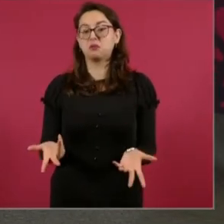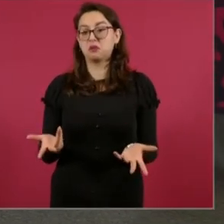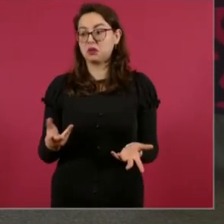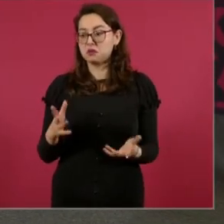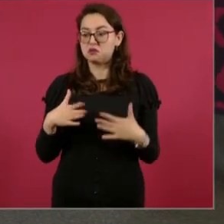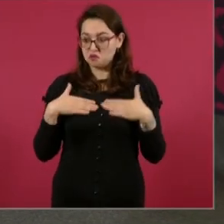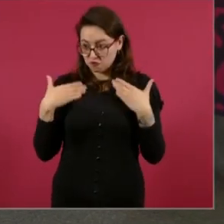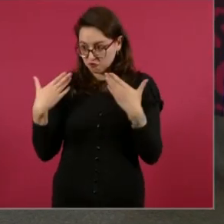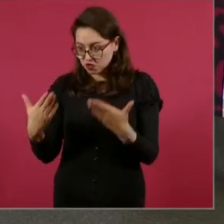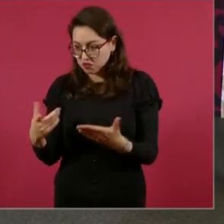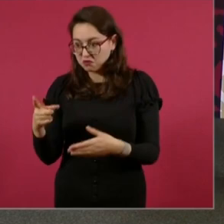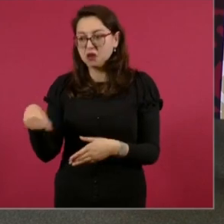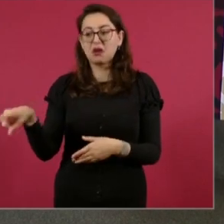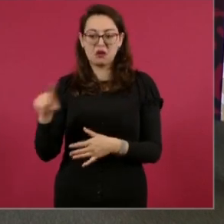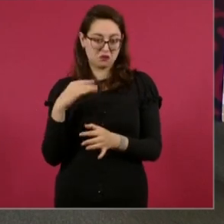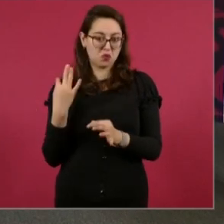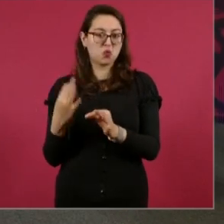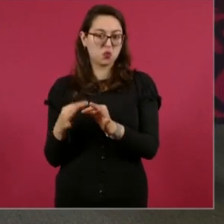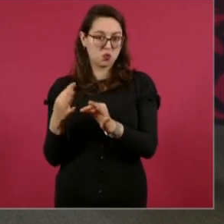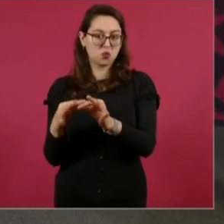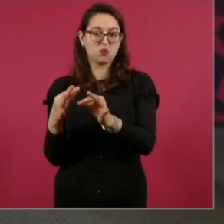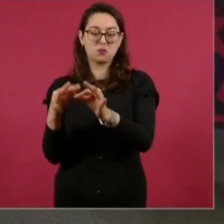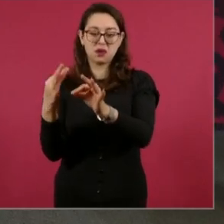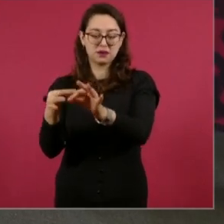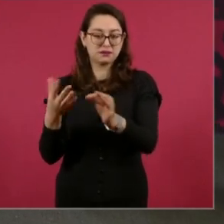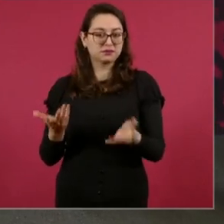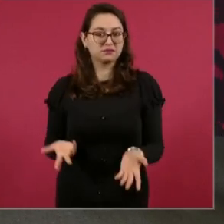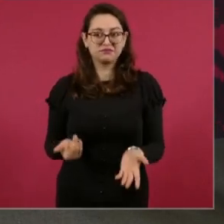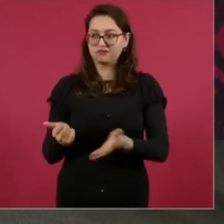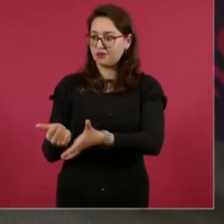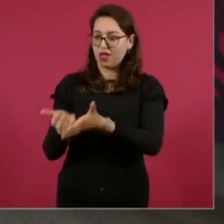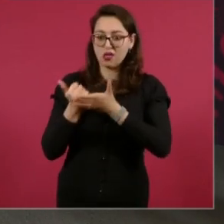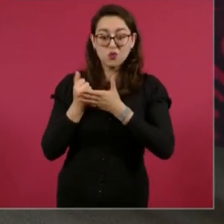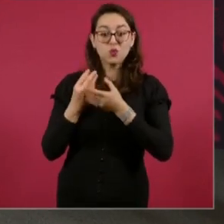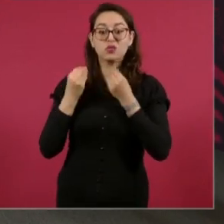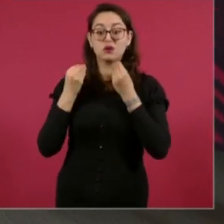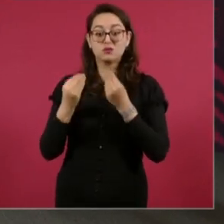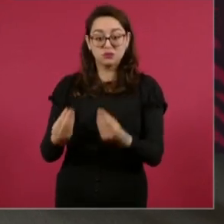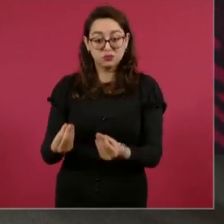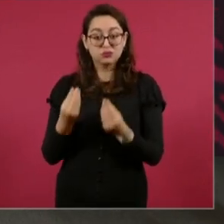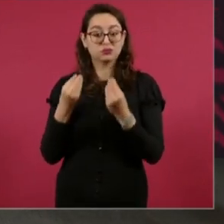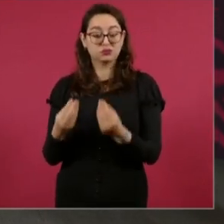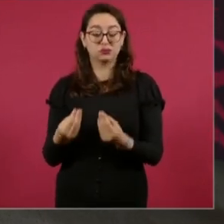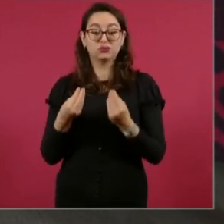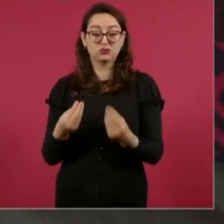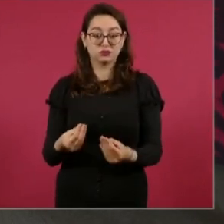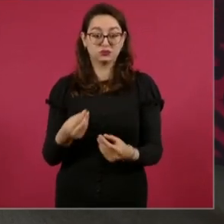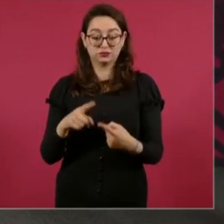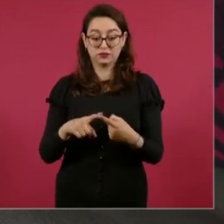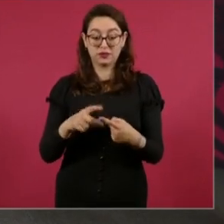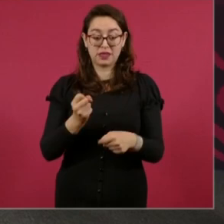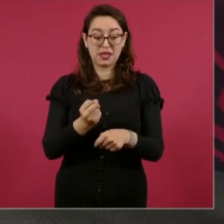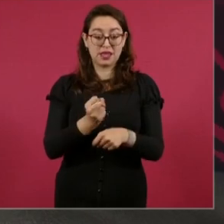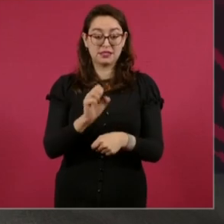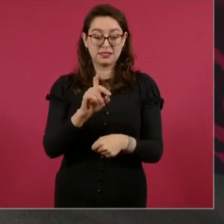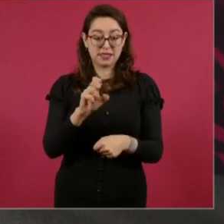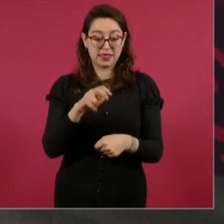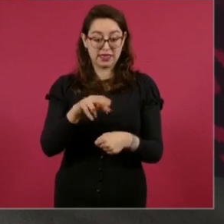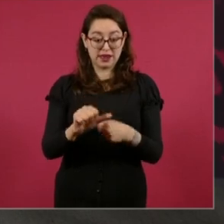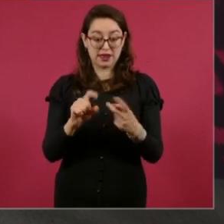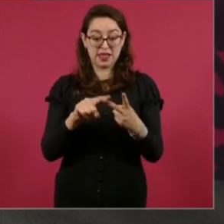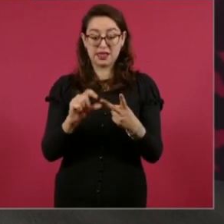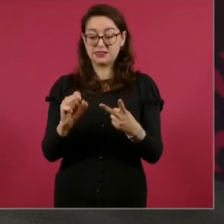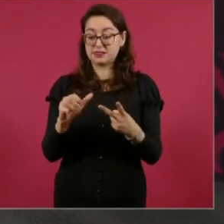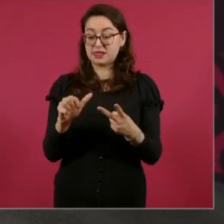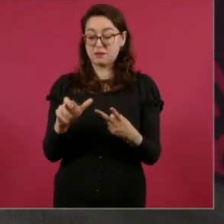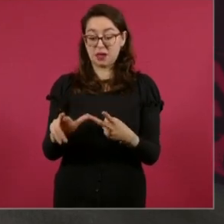han cumplido, me han ayudado muchísimo. Las dos secretarías que más me han